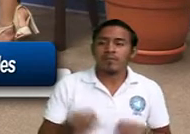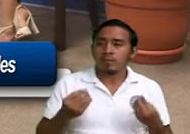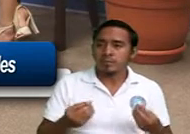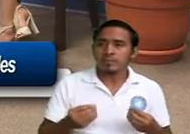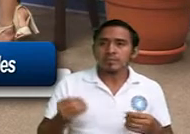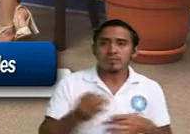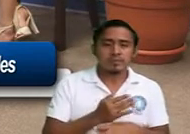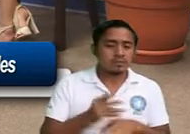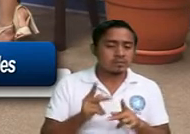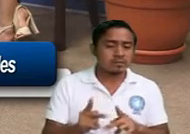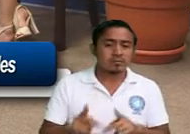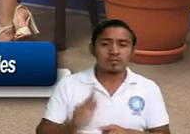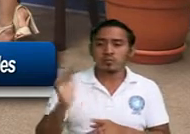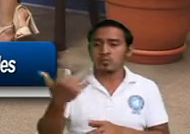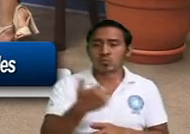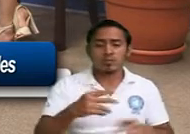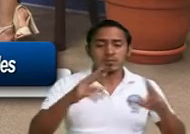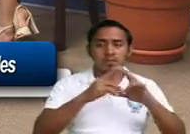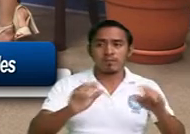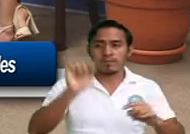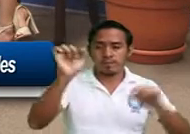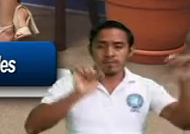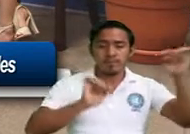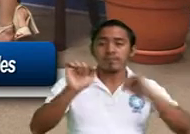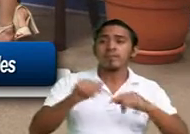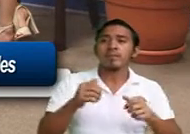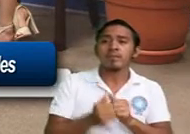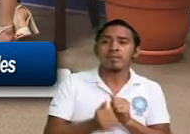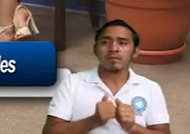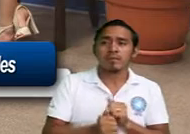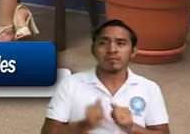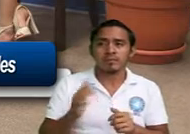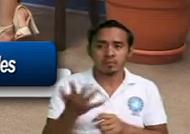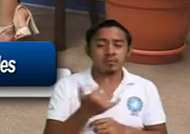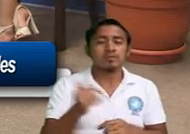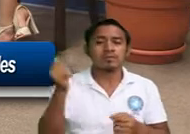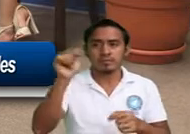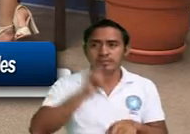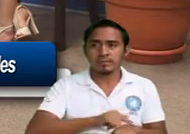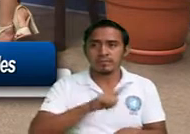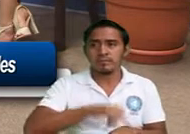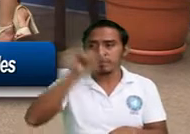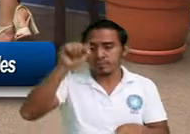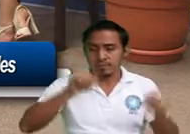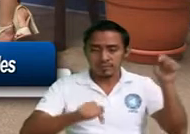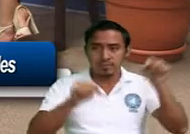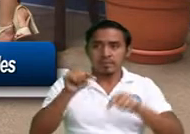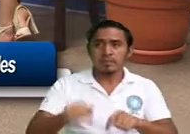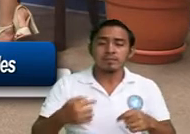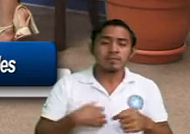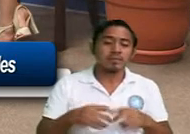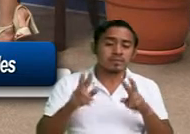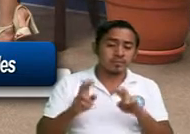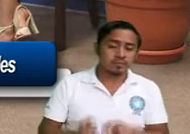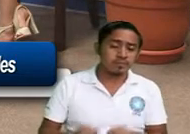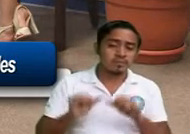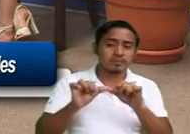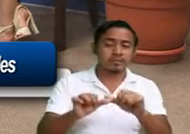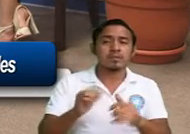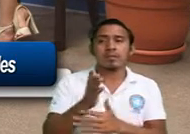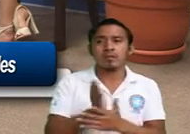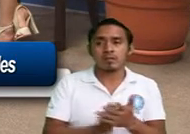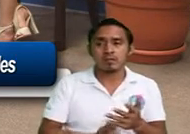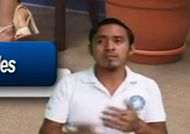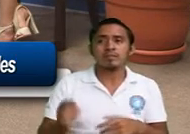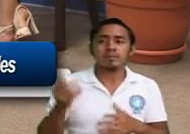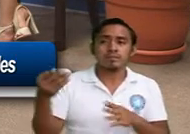pacientes de todo el país, y generalmente las que tienen esta complicación casi todas llegan al hospital a su seguimiento. Incluso algunas de ellas